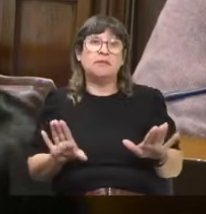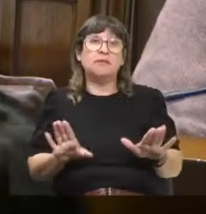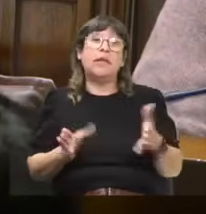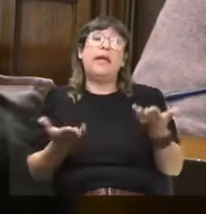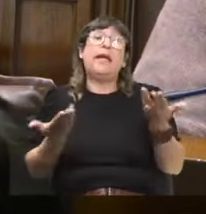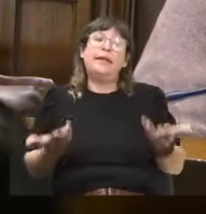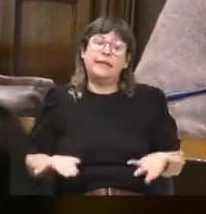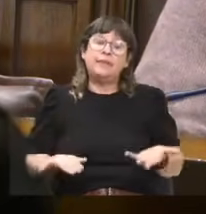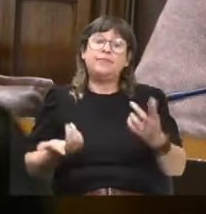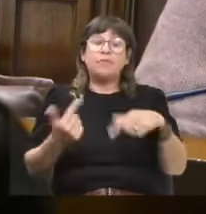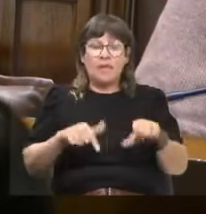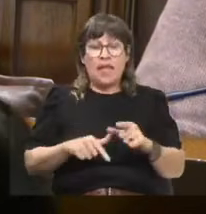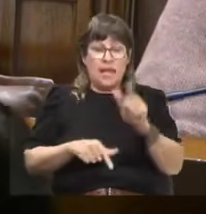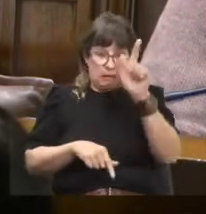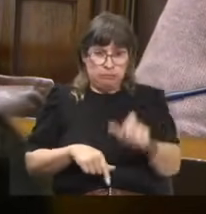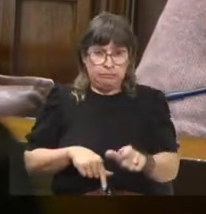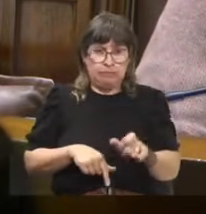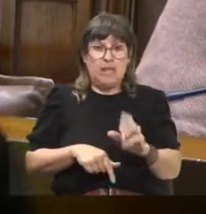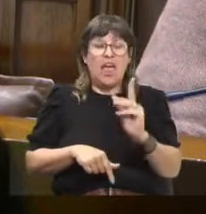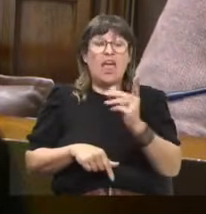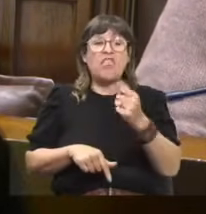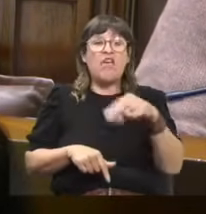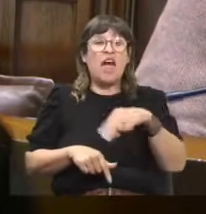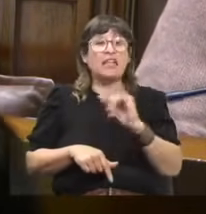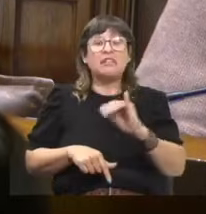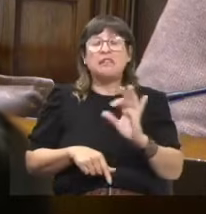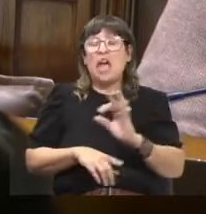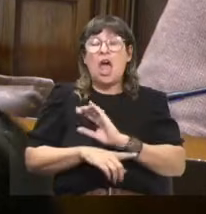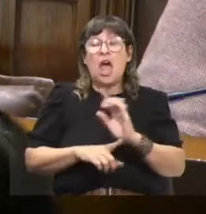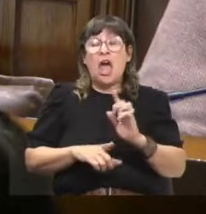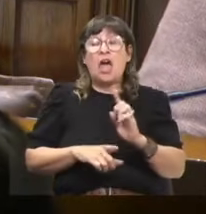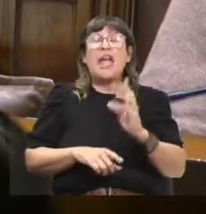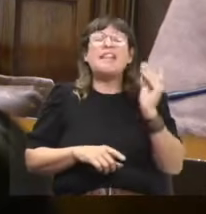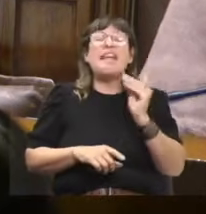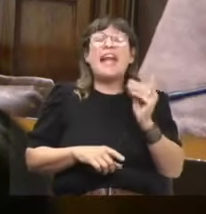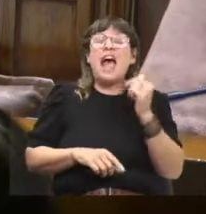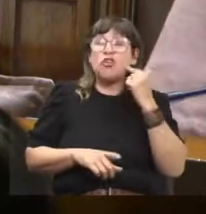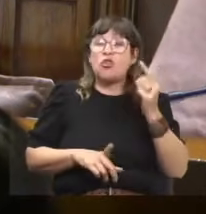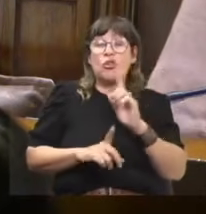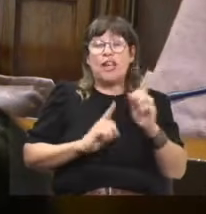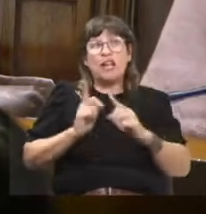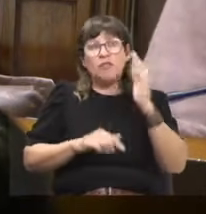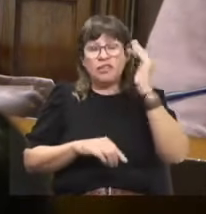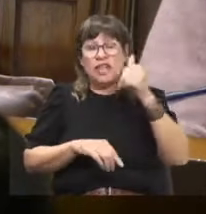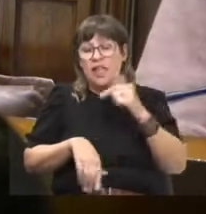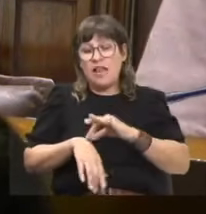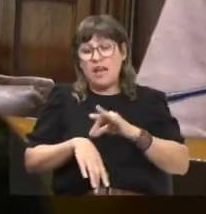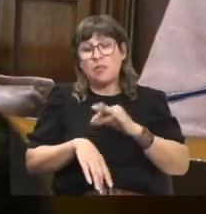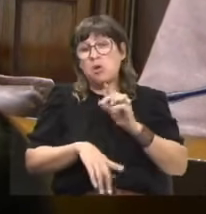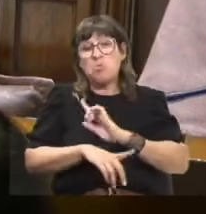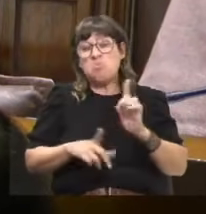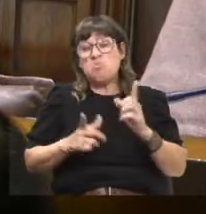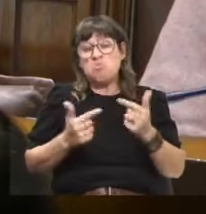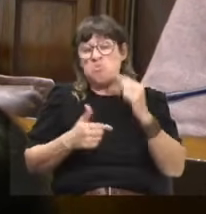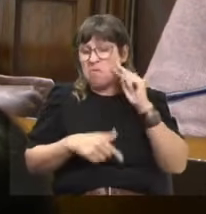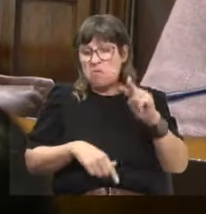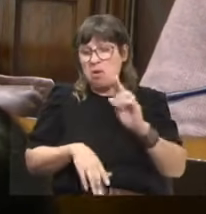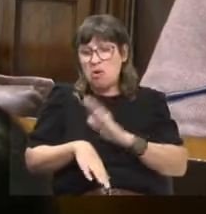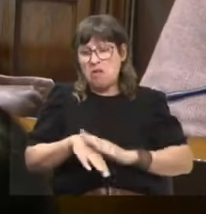el jerarca no identificó ninguna falla funcional. No corresponde